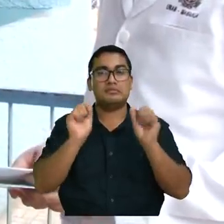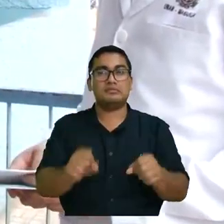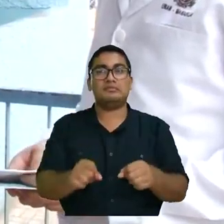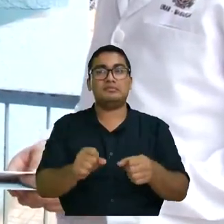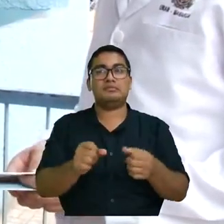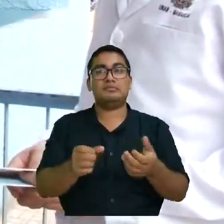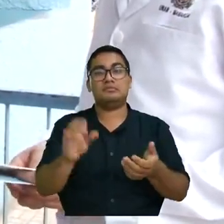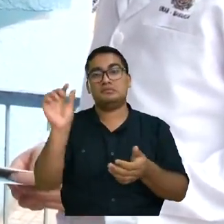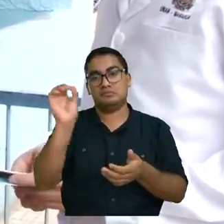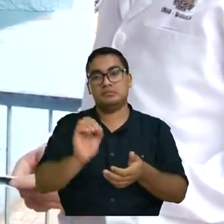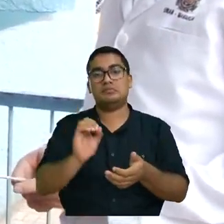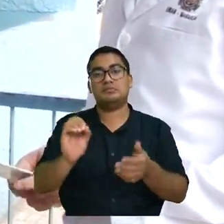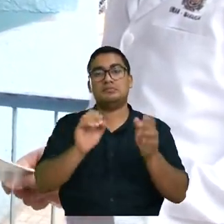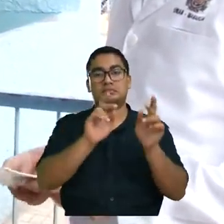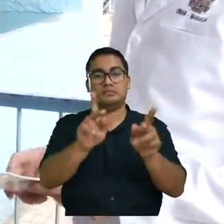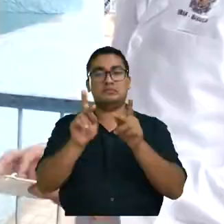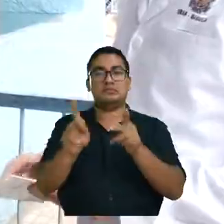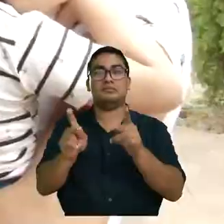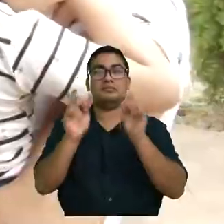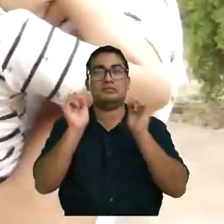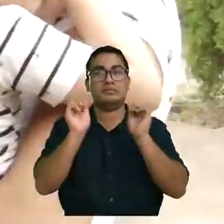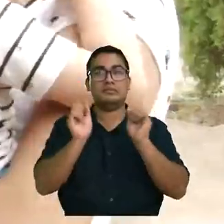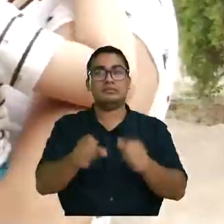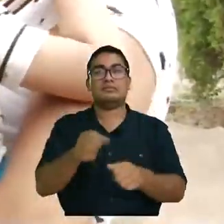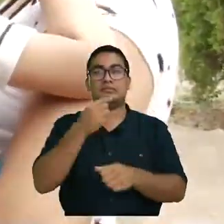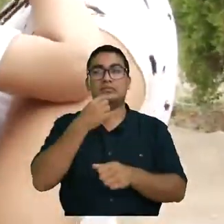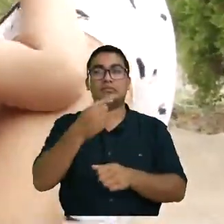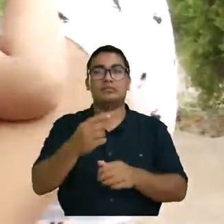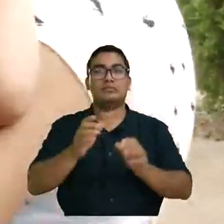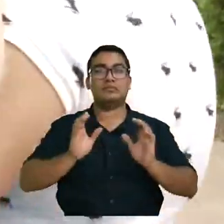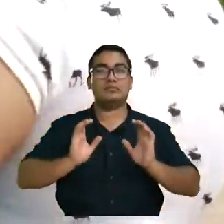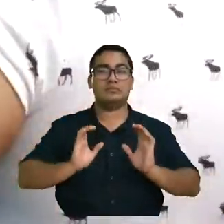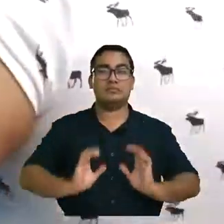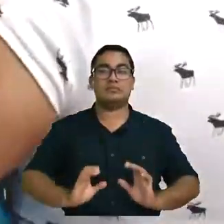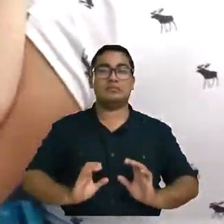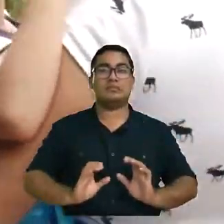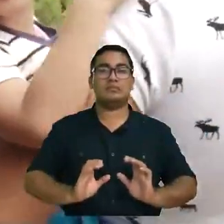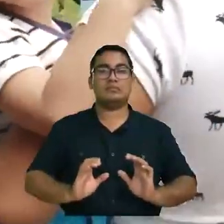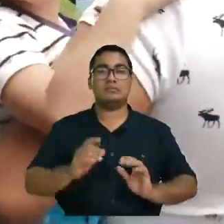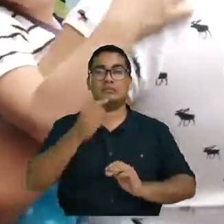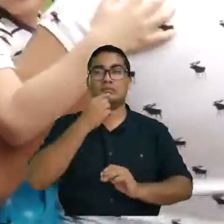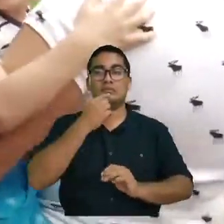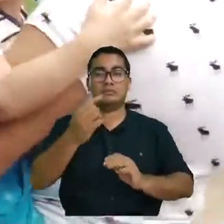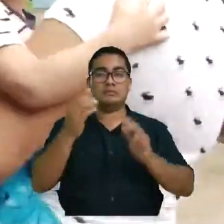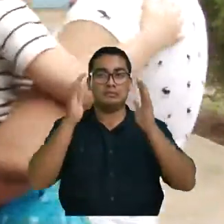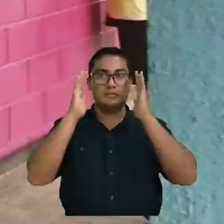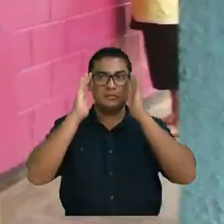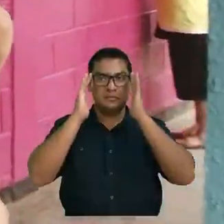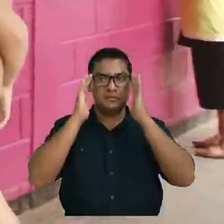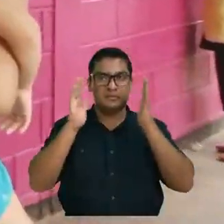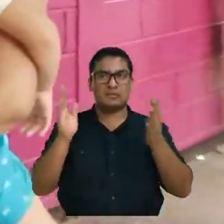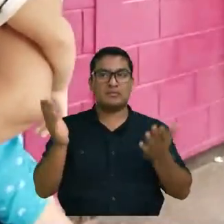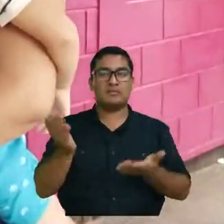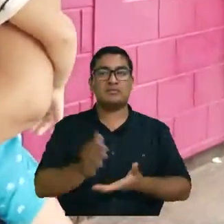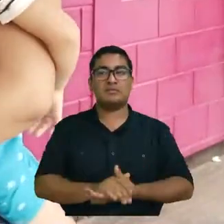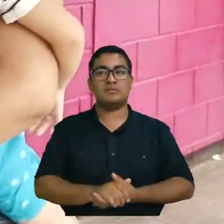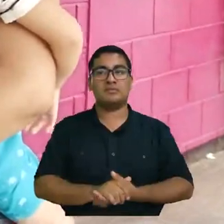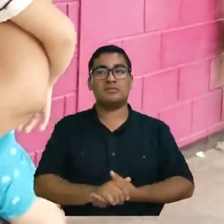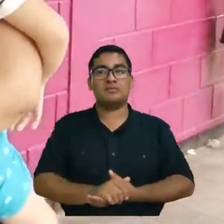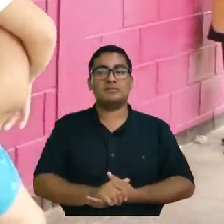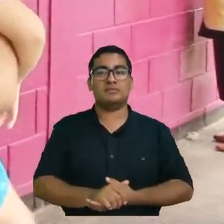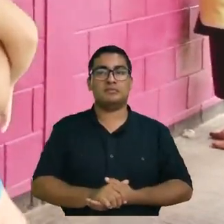pequeño porcentaje de personas que son más sensibles y su sistema inmunológico puede reaccionar de esa manera. E